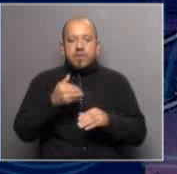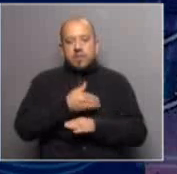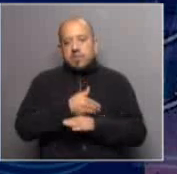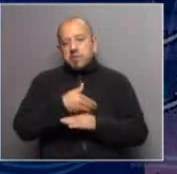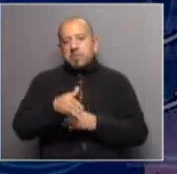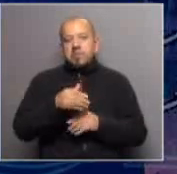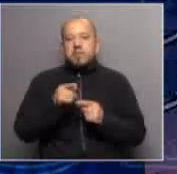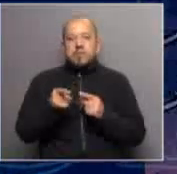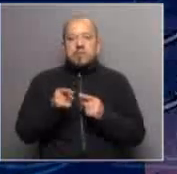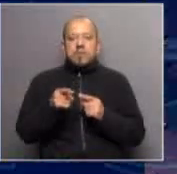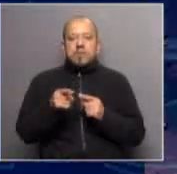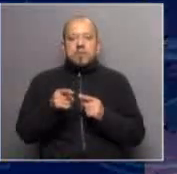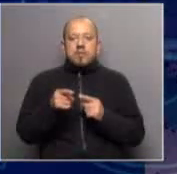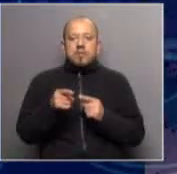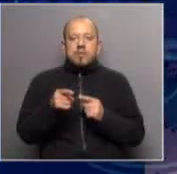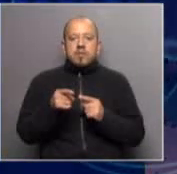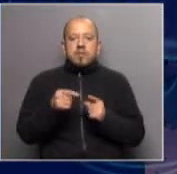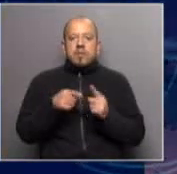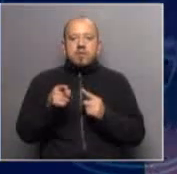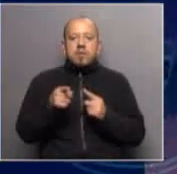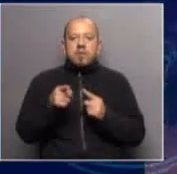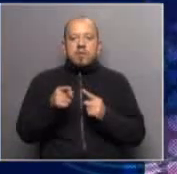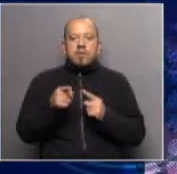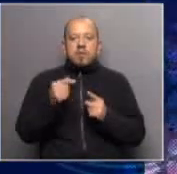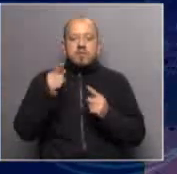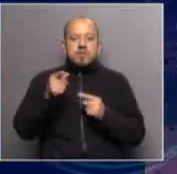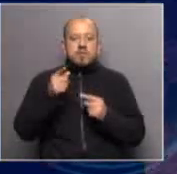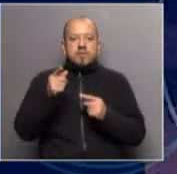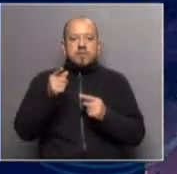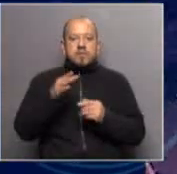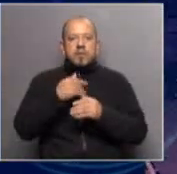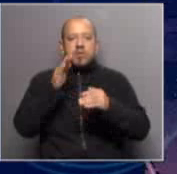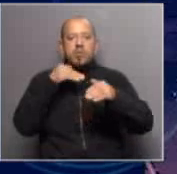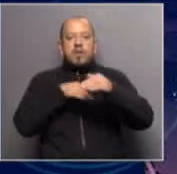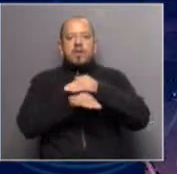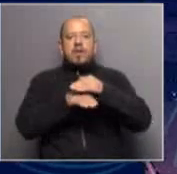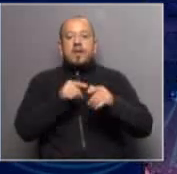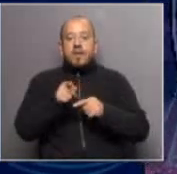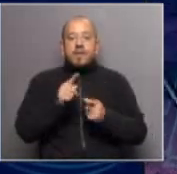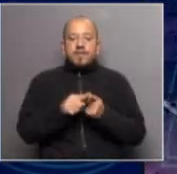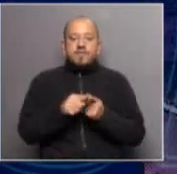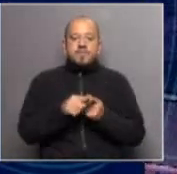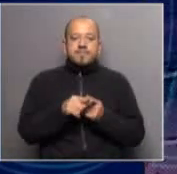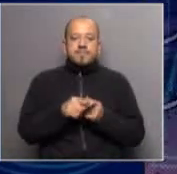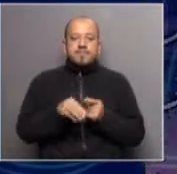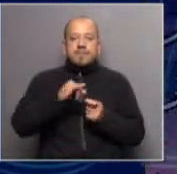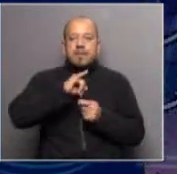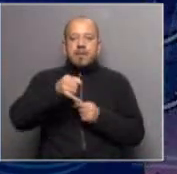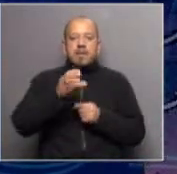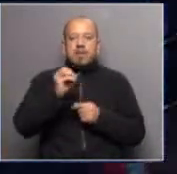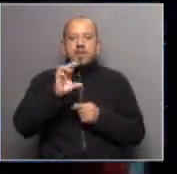abandoné en el galponcito de mi mente, digamos. Que es la parte que dice, sos como Jordan